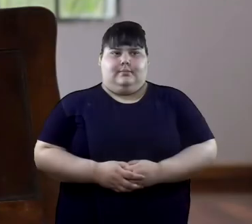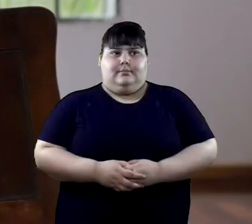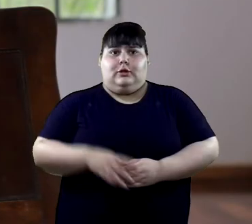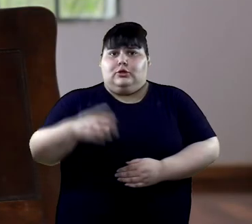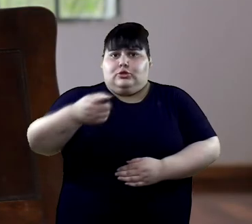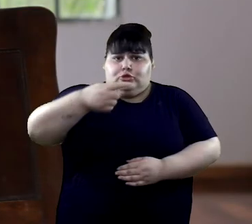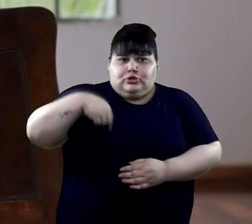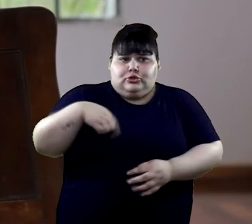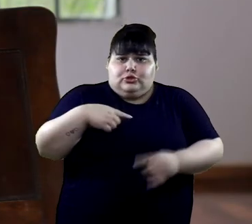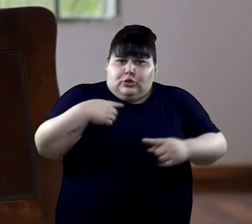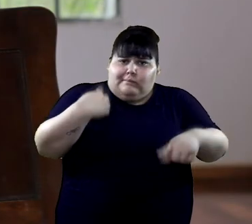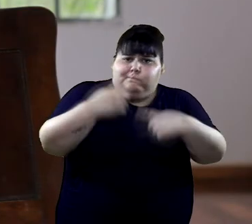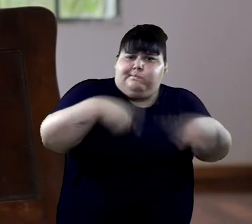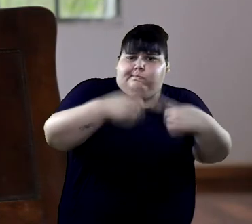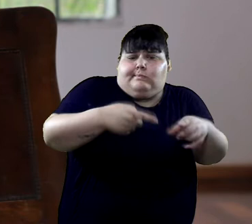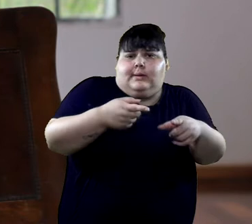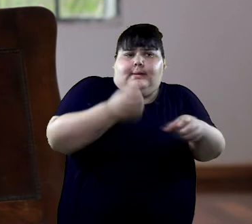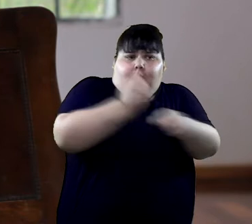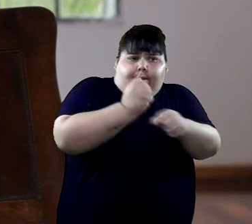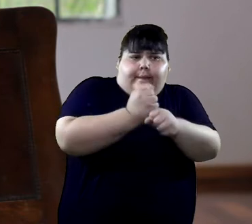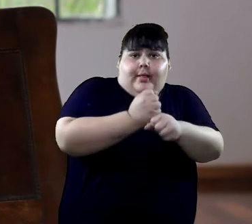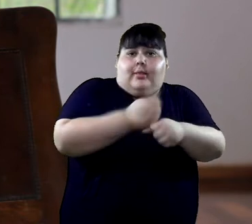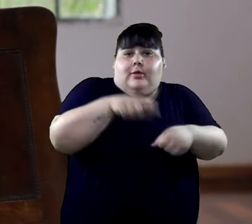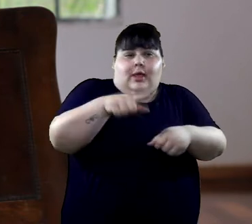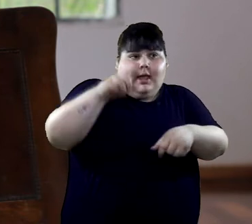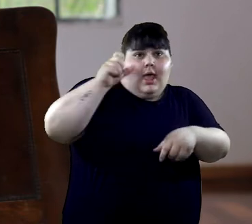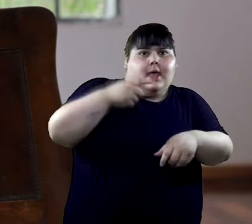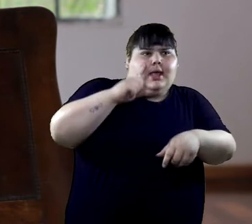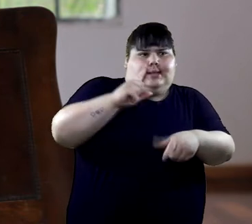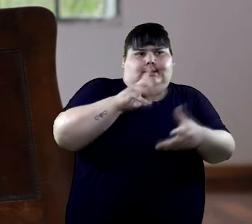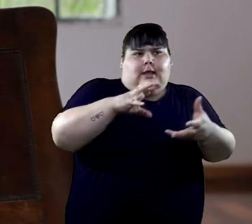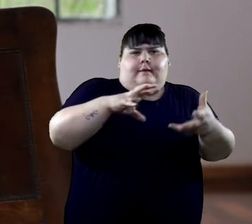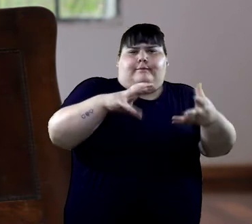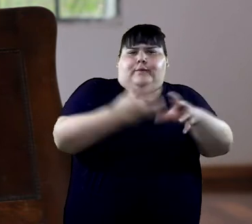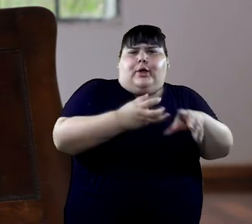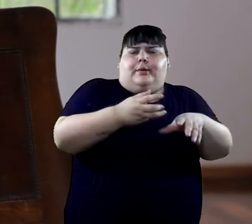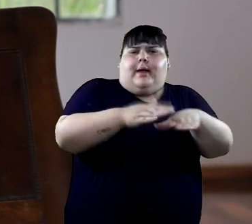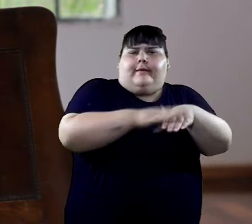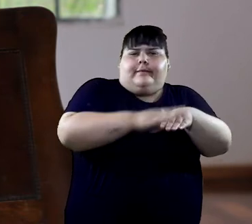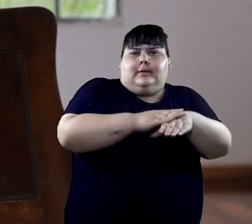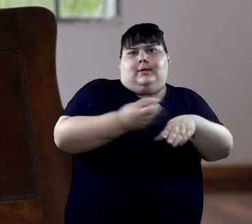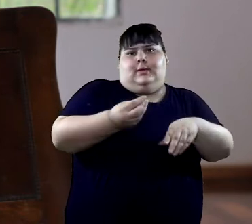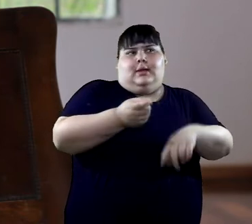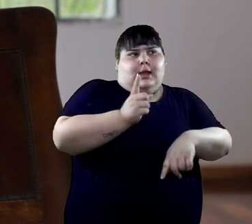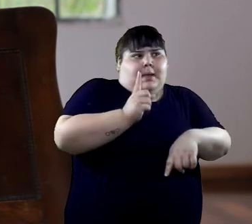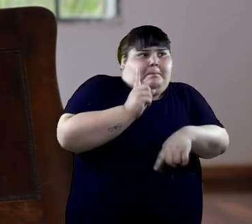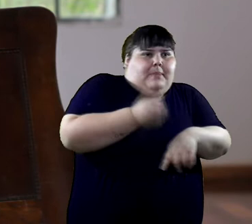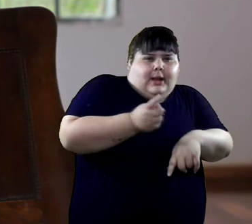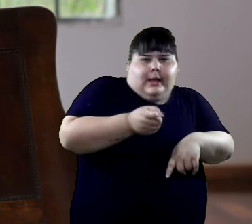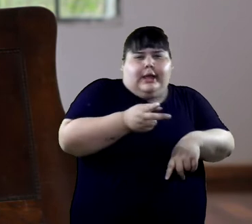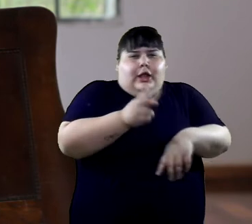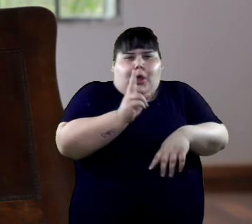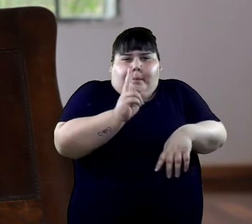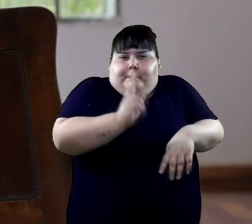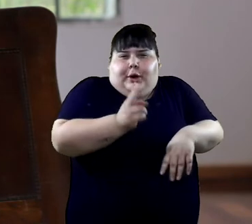No podemos seguir trabajando con una concepción de la ESI desde los riesgos, desde